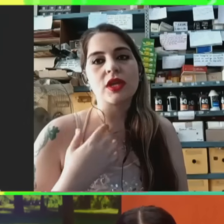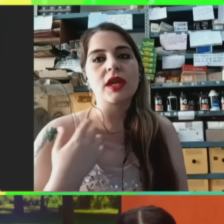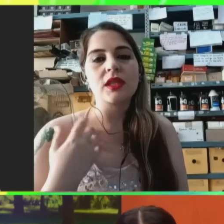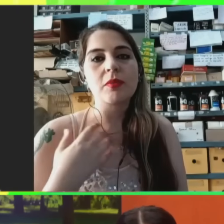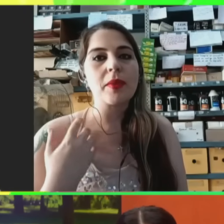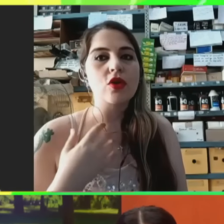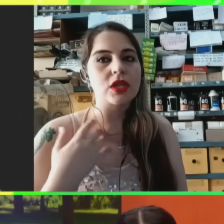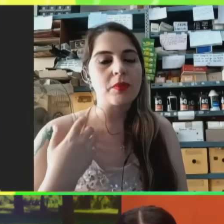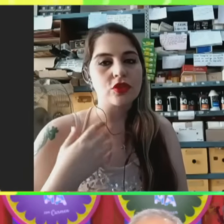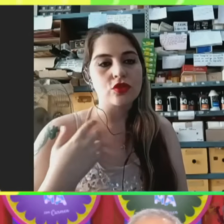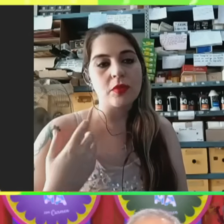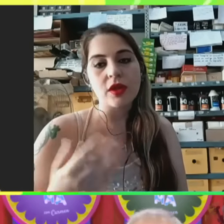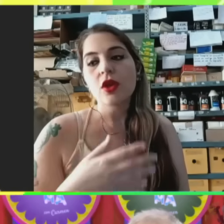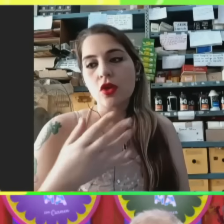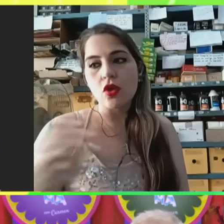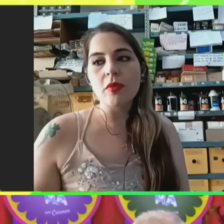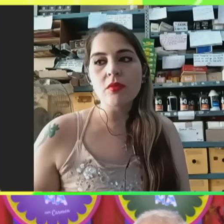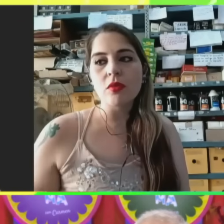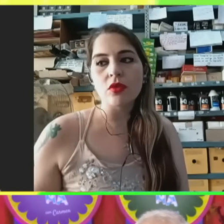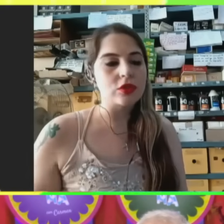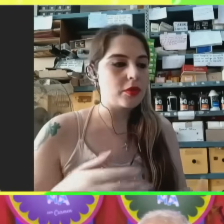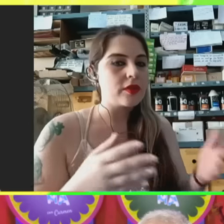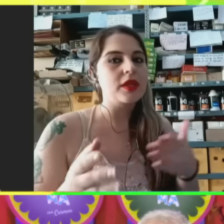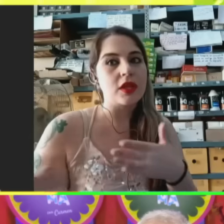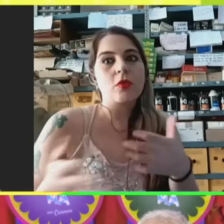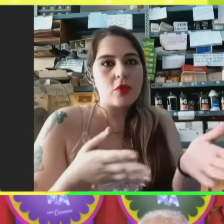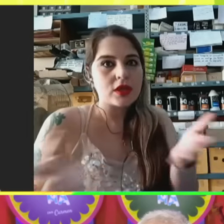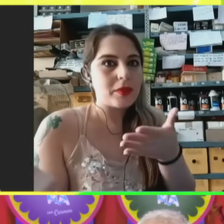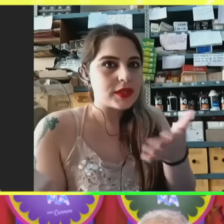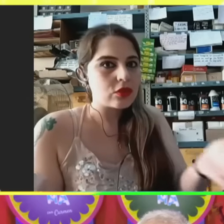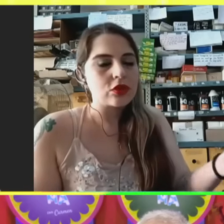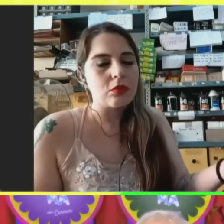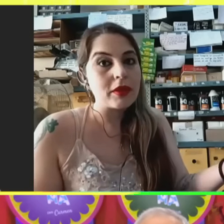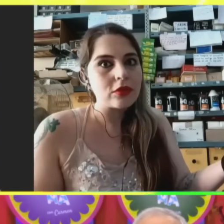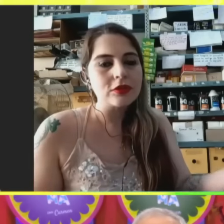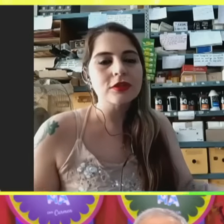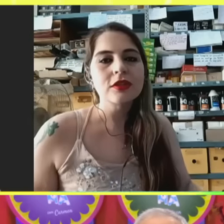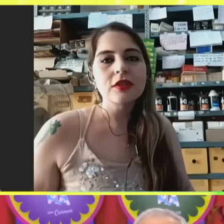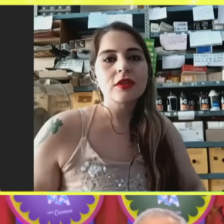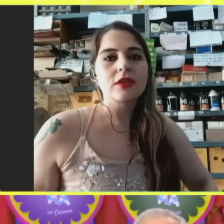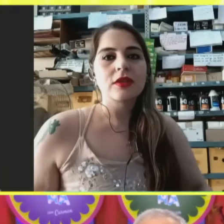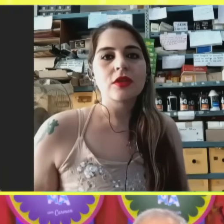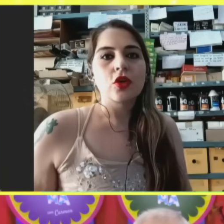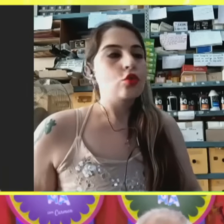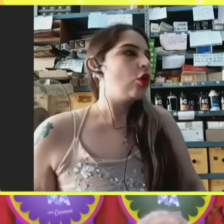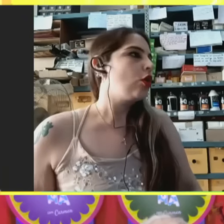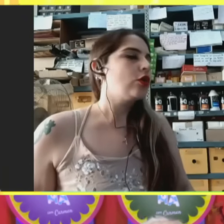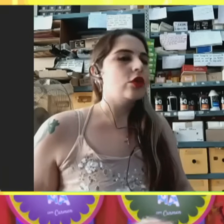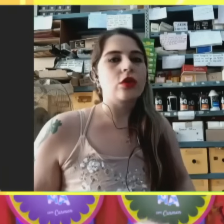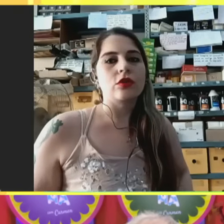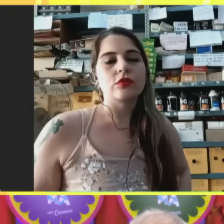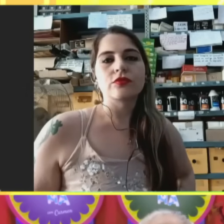las cosas que eran de mi papá o se las pasó a su nombre. Lo mismo el modo de branding. Por supuesto no tener ningún trato este con Zulemita, ¿no? Ningún trato.